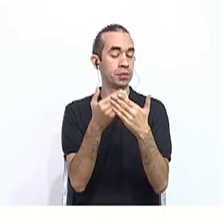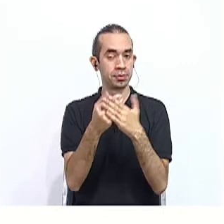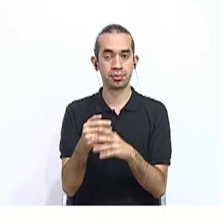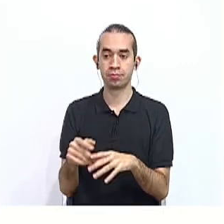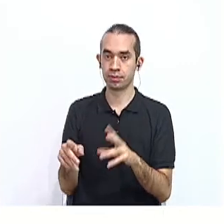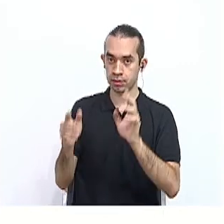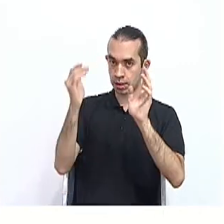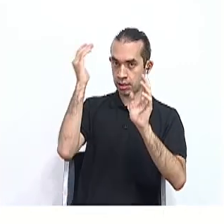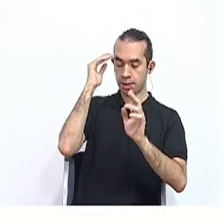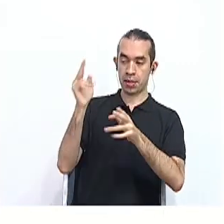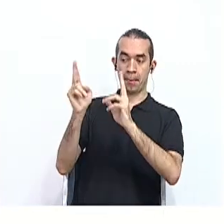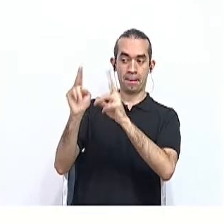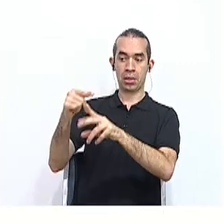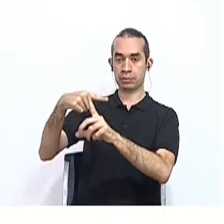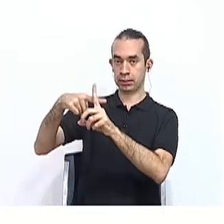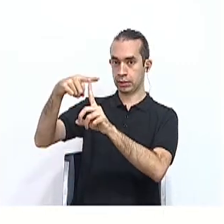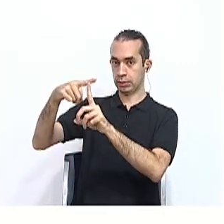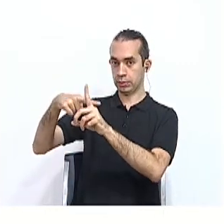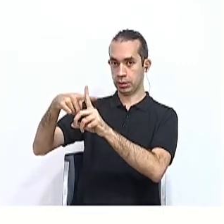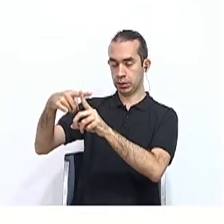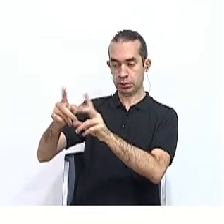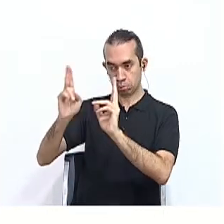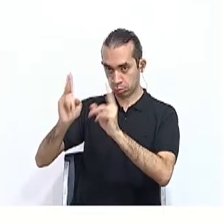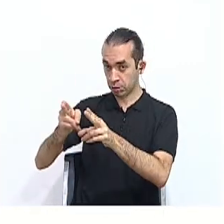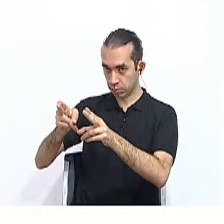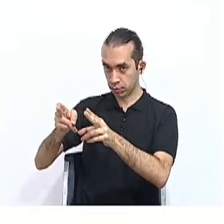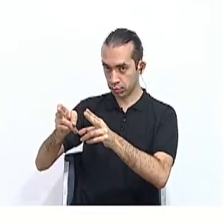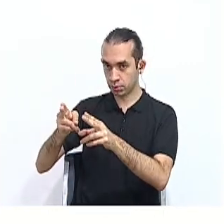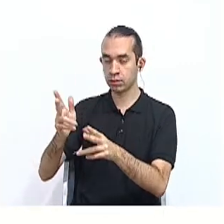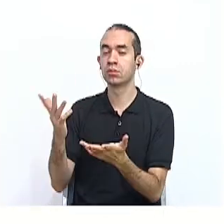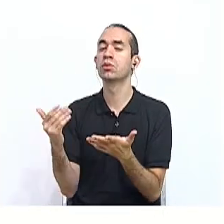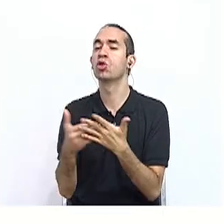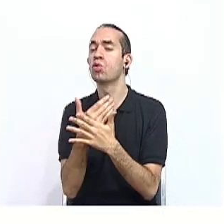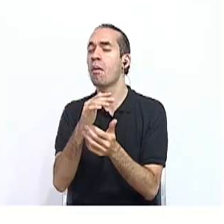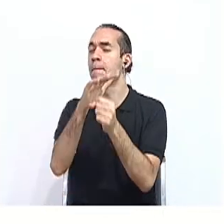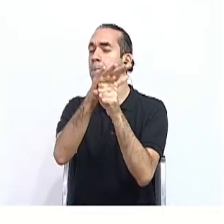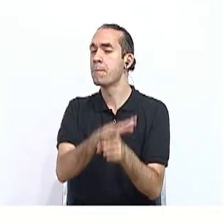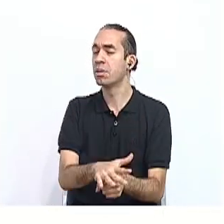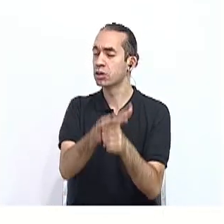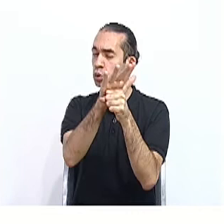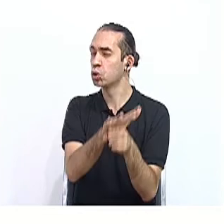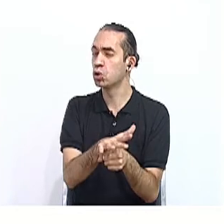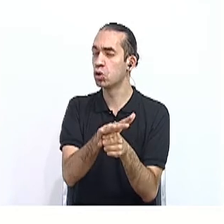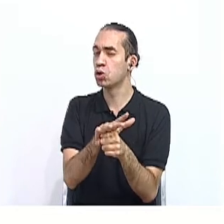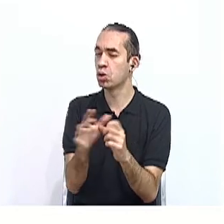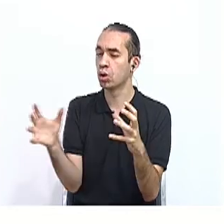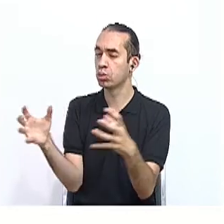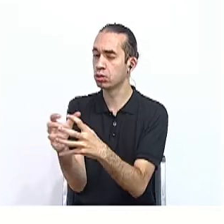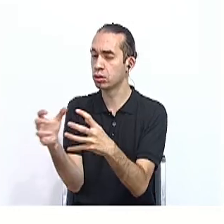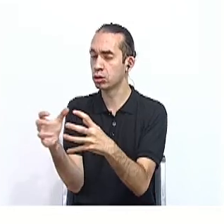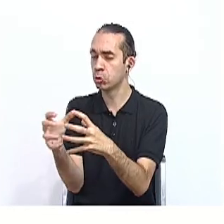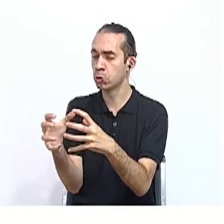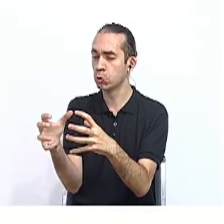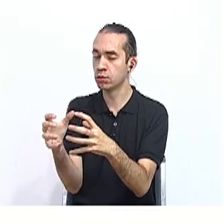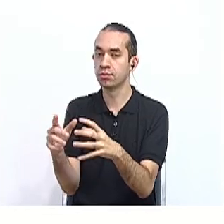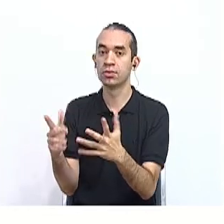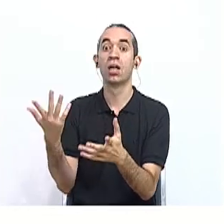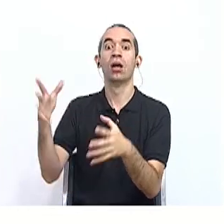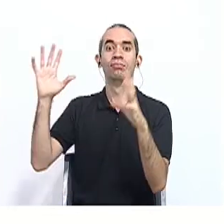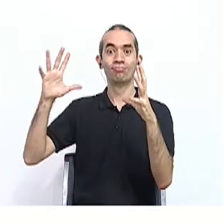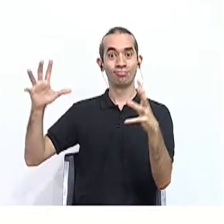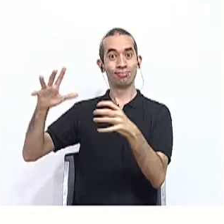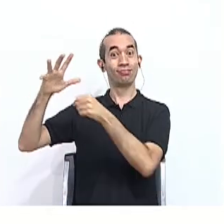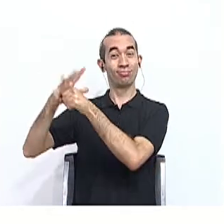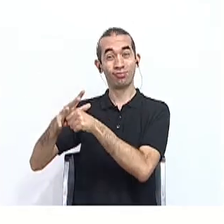temperatura permanece constante, entonces la nueva presión ejercida por el gas en comparación con la presión